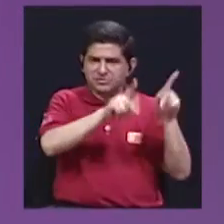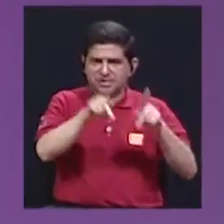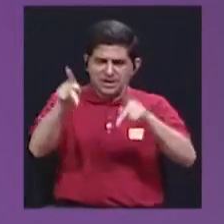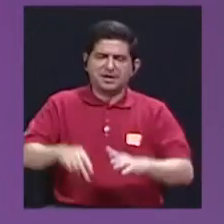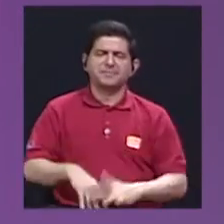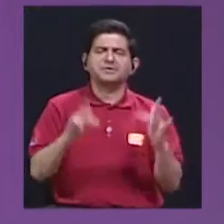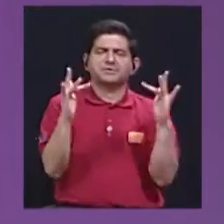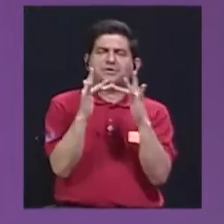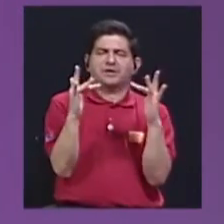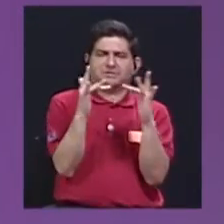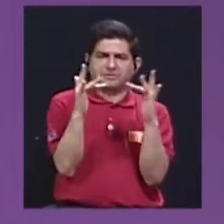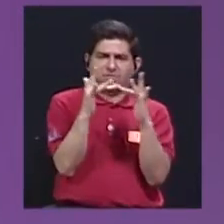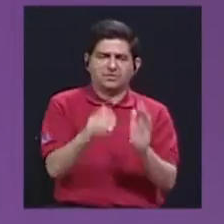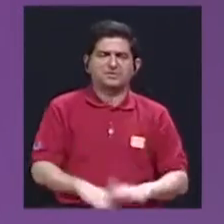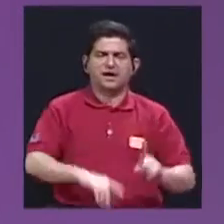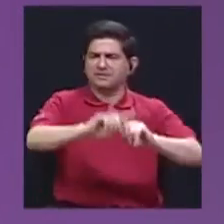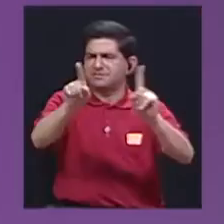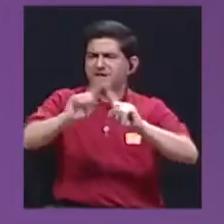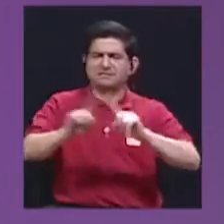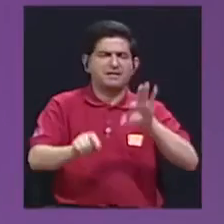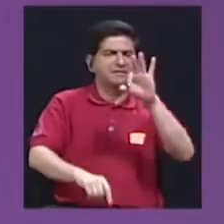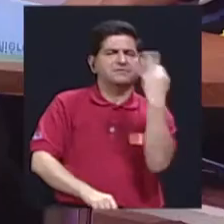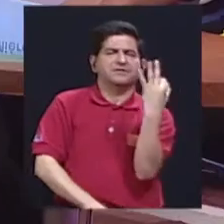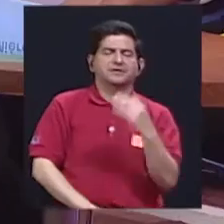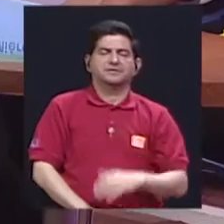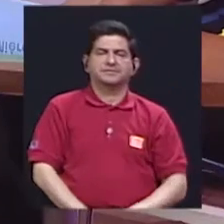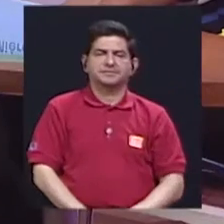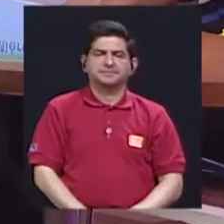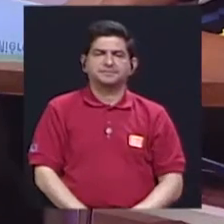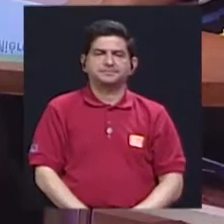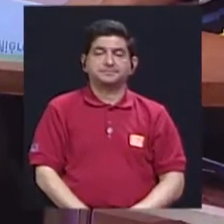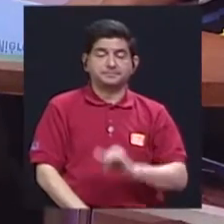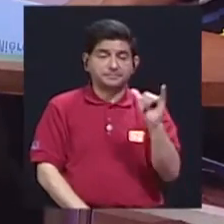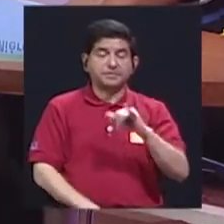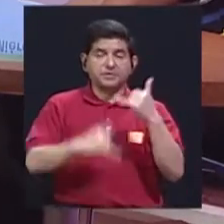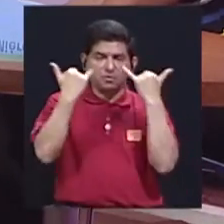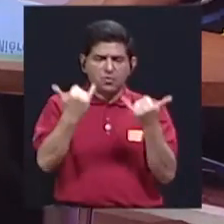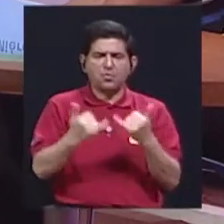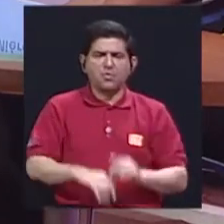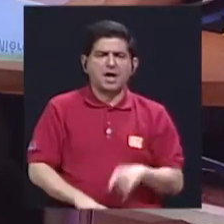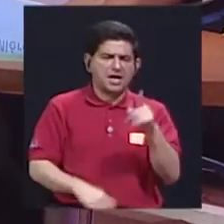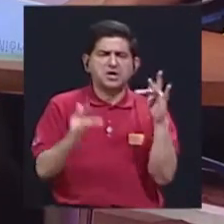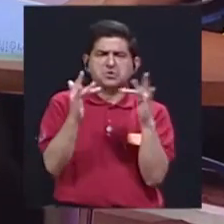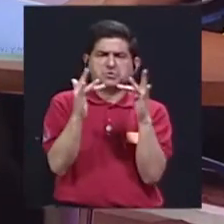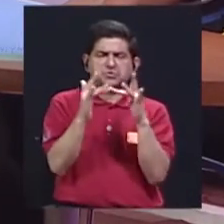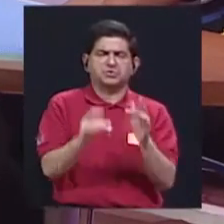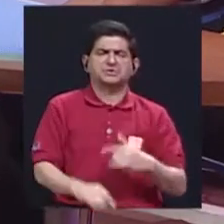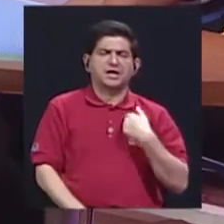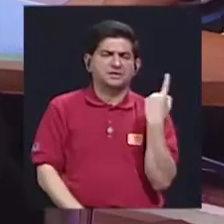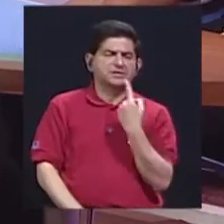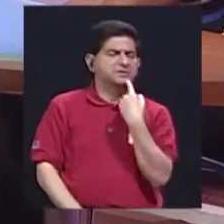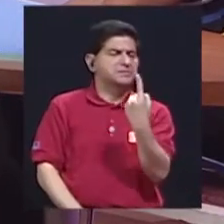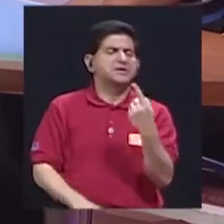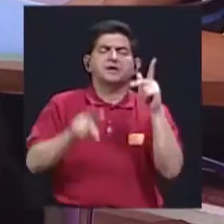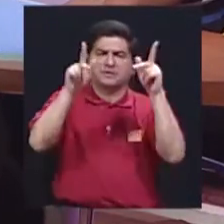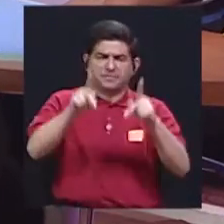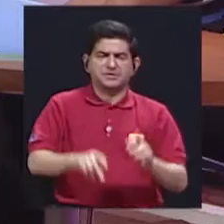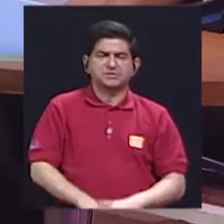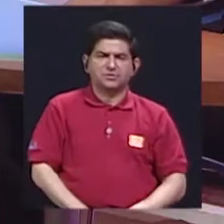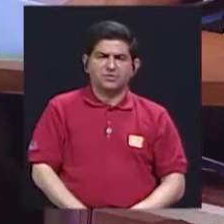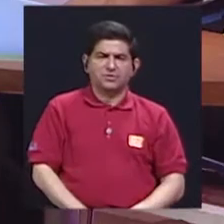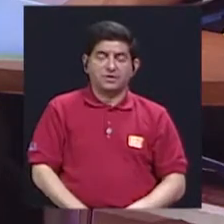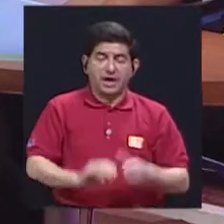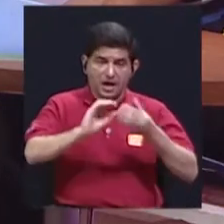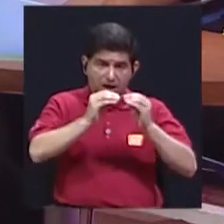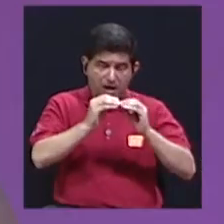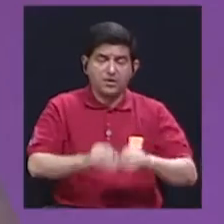nos contacte de de muchas maneras y a la vez que ya nos contactan nosotros yo siempre le digo a los pacientes tengan el